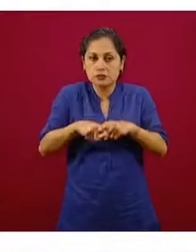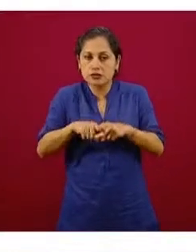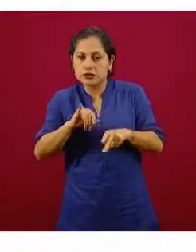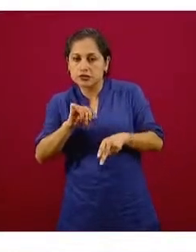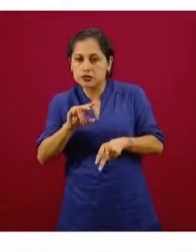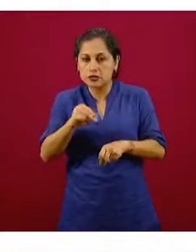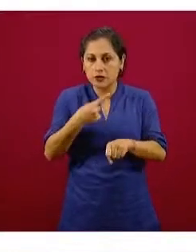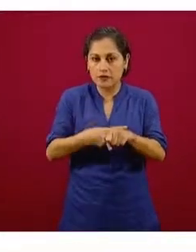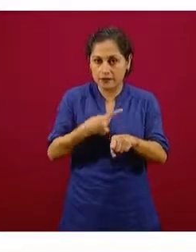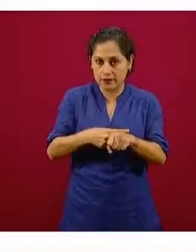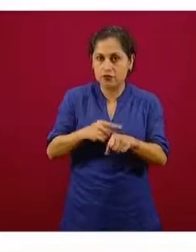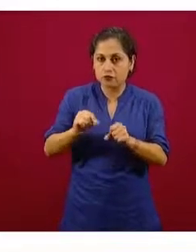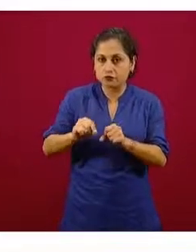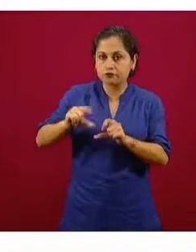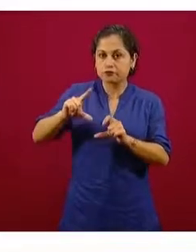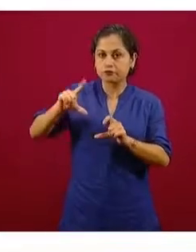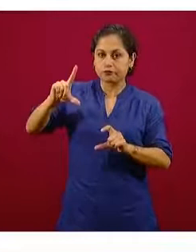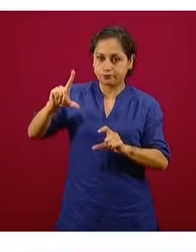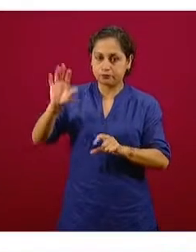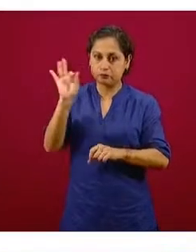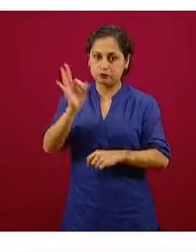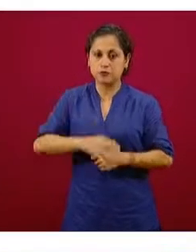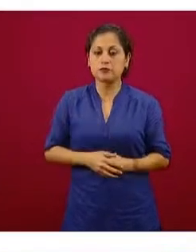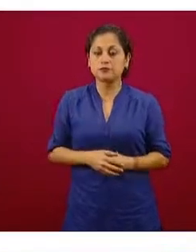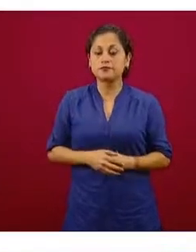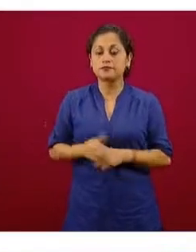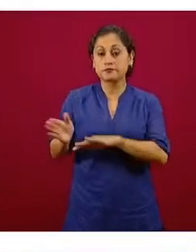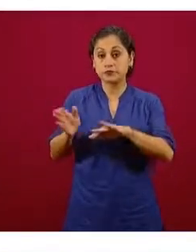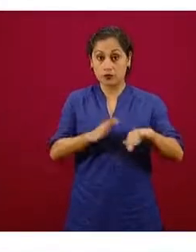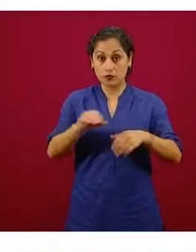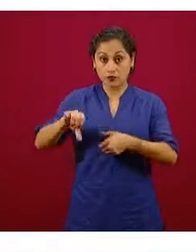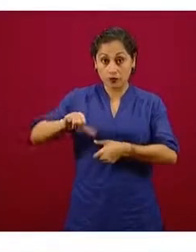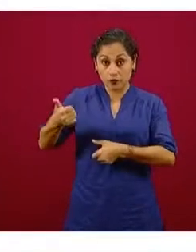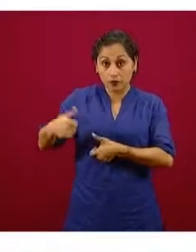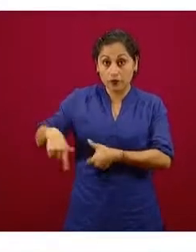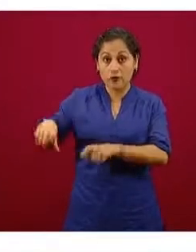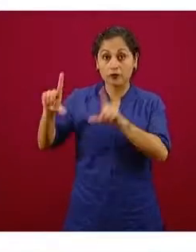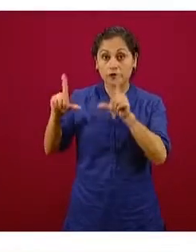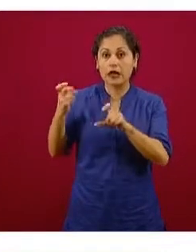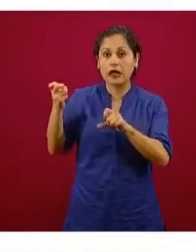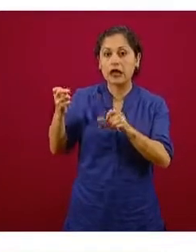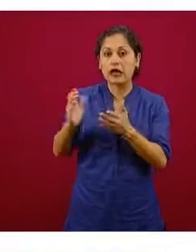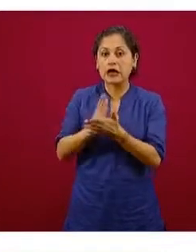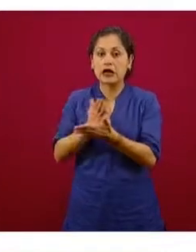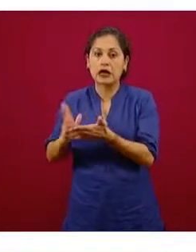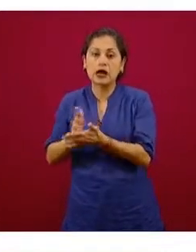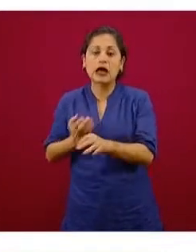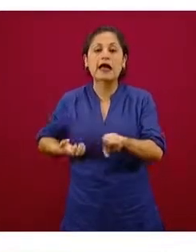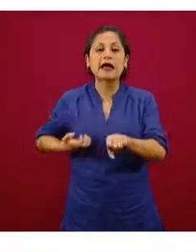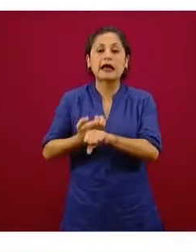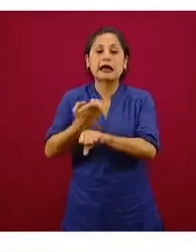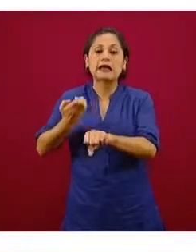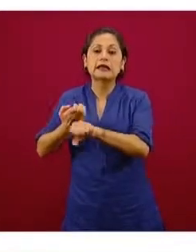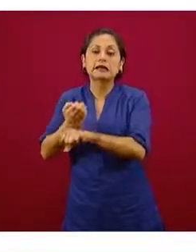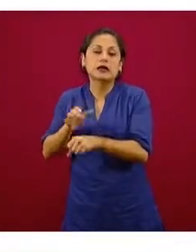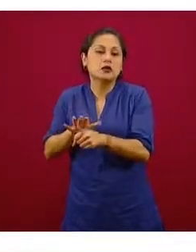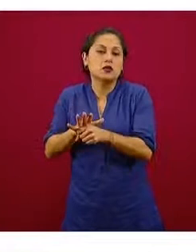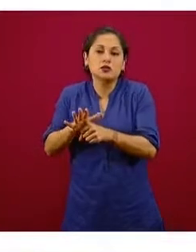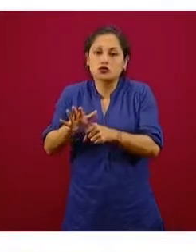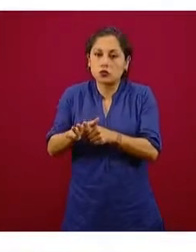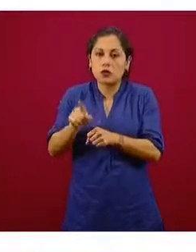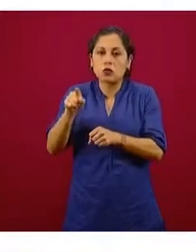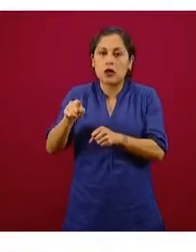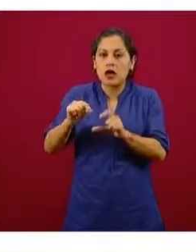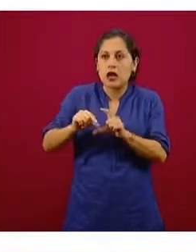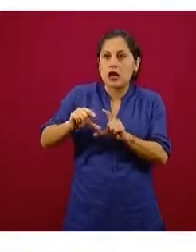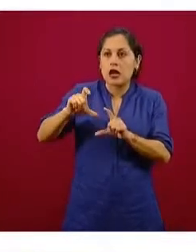vemos la siguiente diapositiva, podemos ver cuáles son las entidades federativas que tienen en un momento determinado precisamente esa